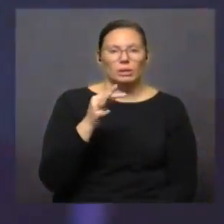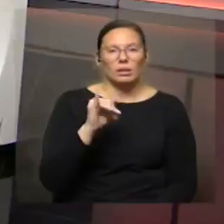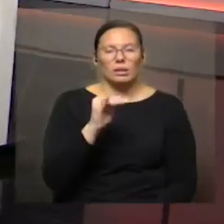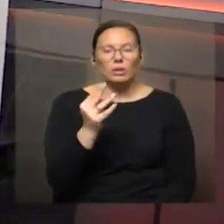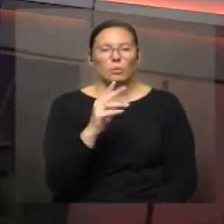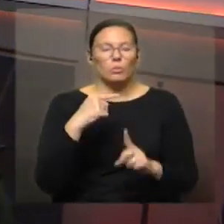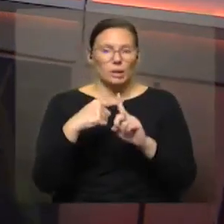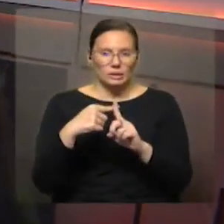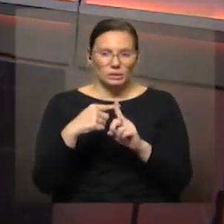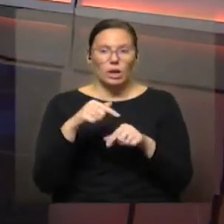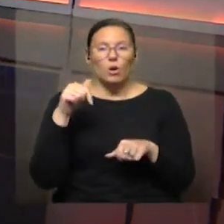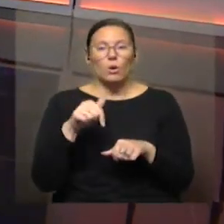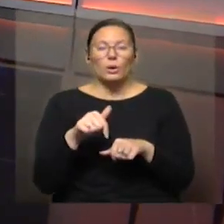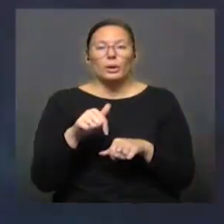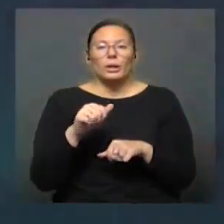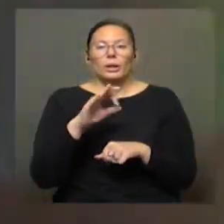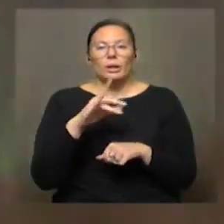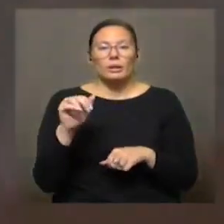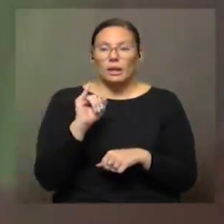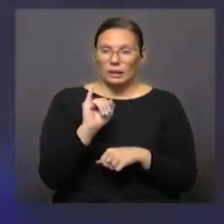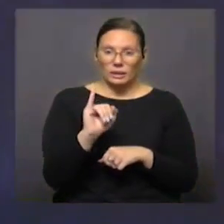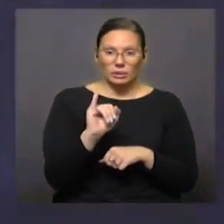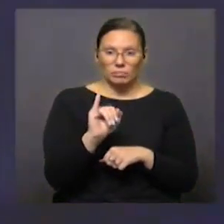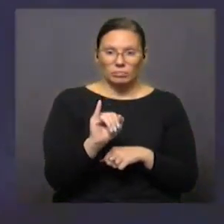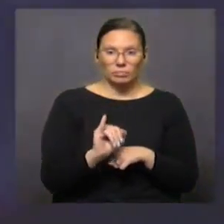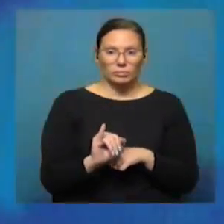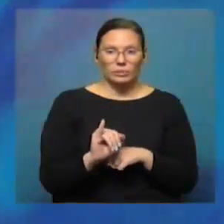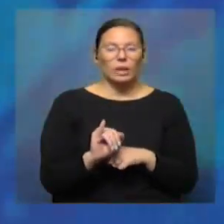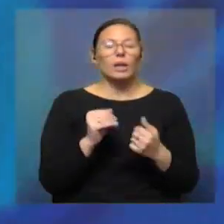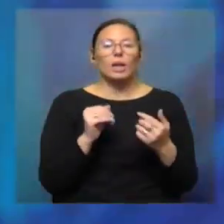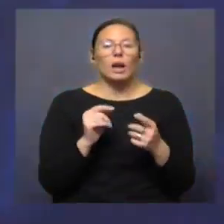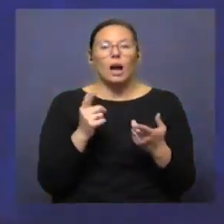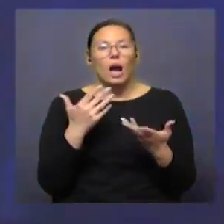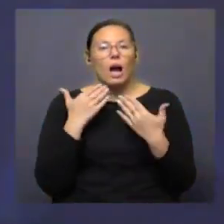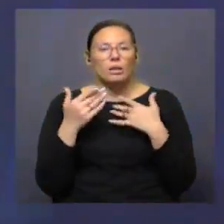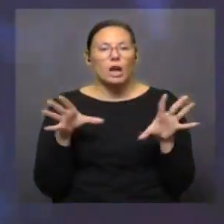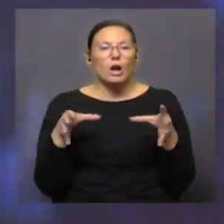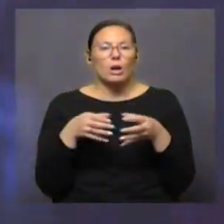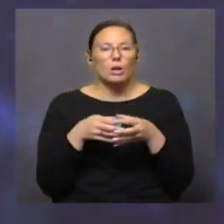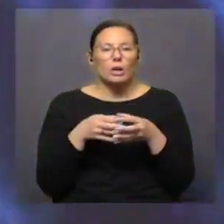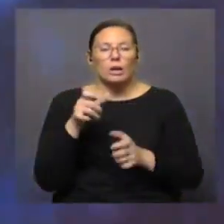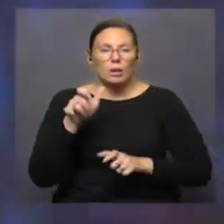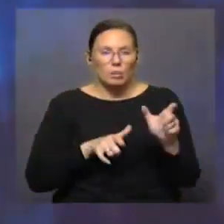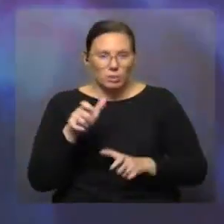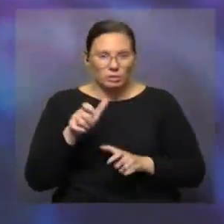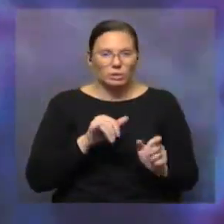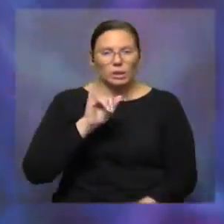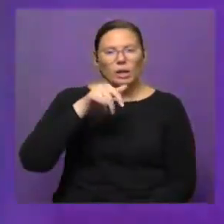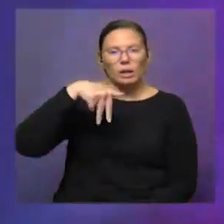LGBTIQ+. Uh-huh. Hoy les traigo la letra I, que refiere a los colectivos de personas